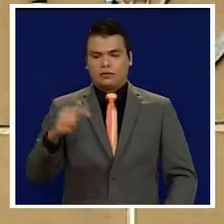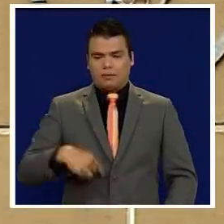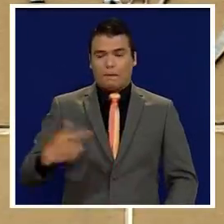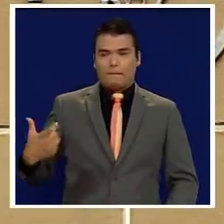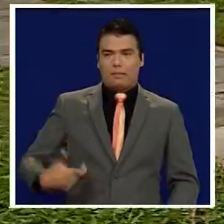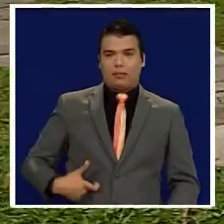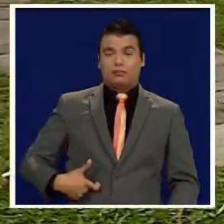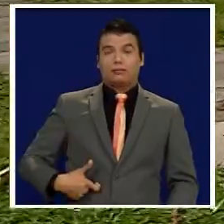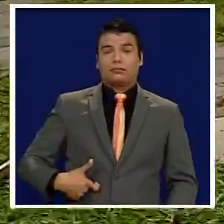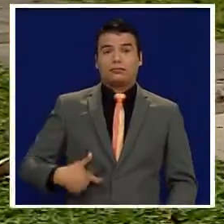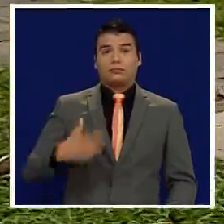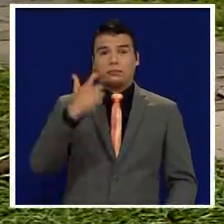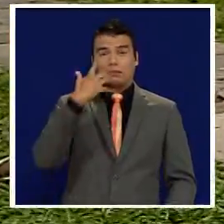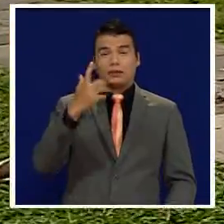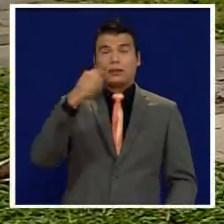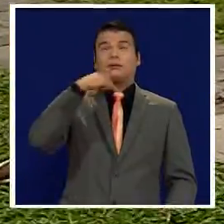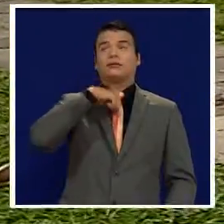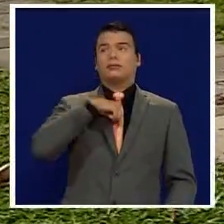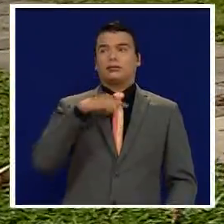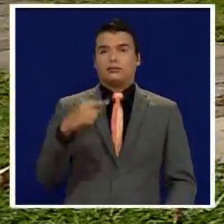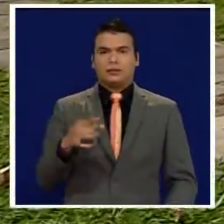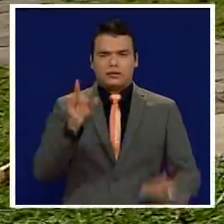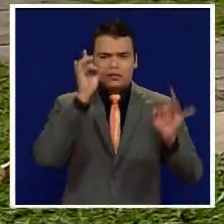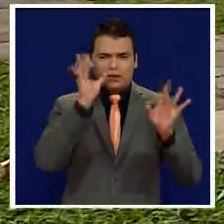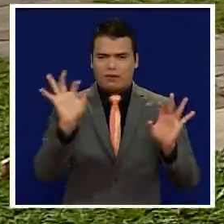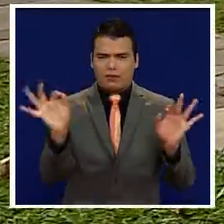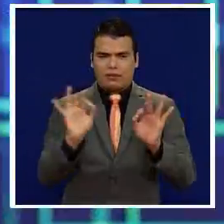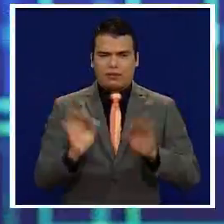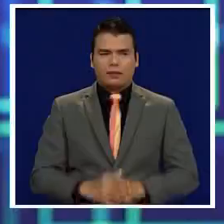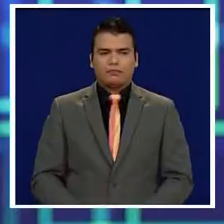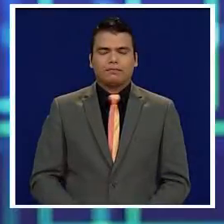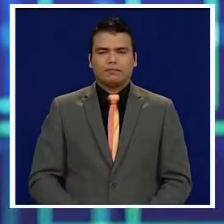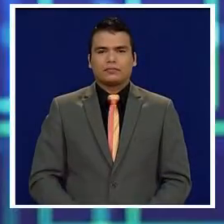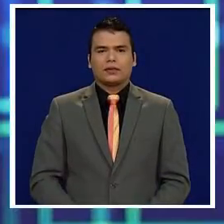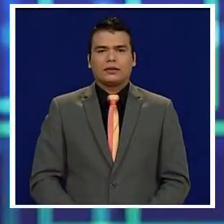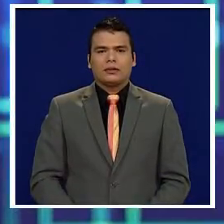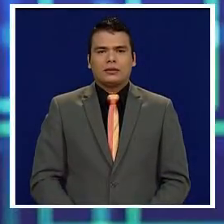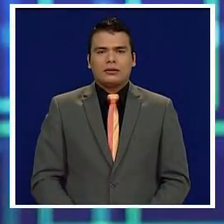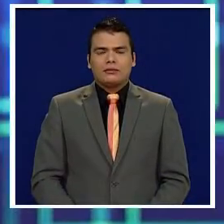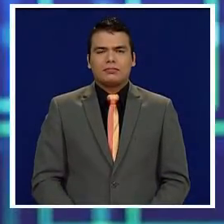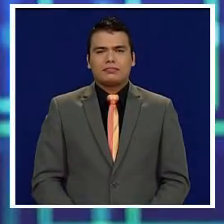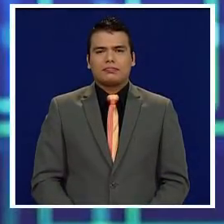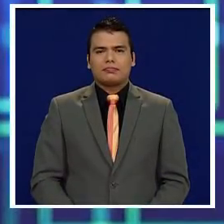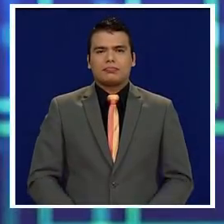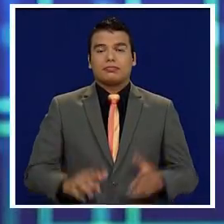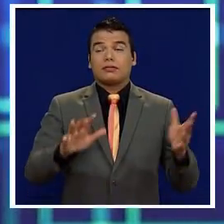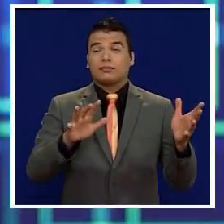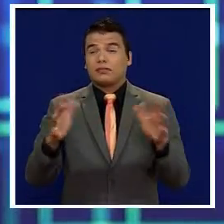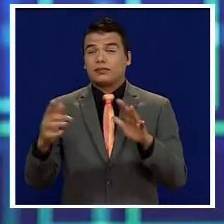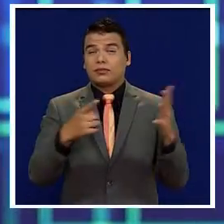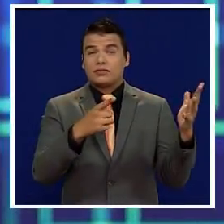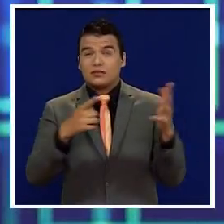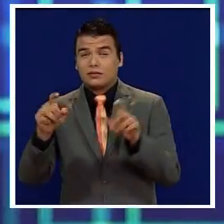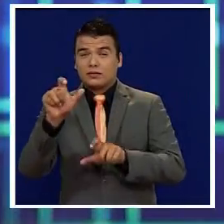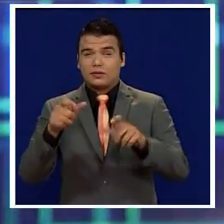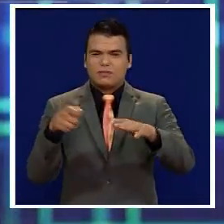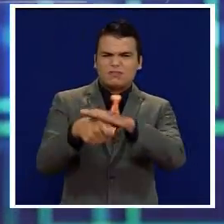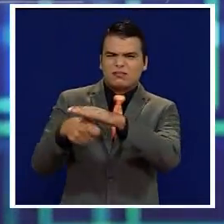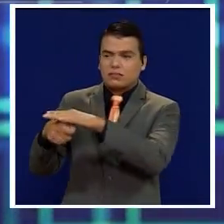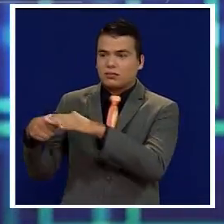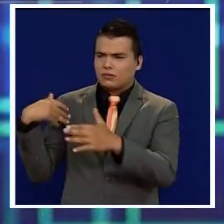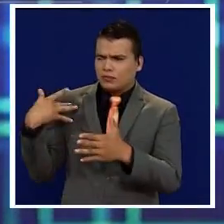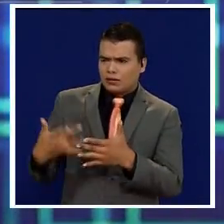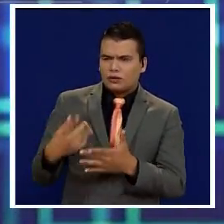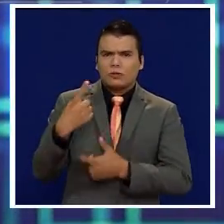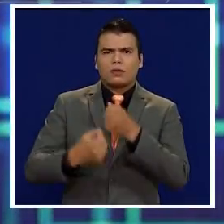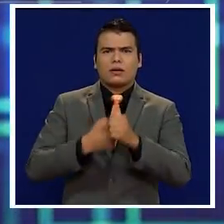parecer ingresó por boca y garganta sin causar lesiones graves. Más de 600 homicidios en lo que va corrido del año en